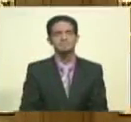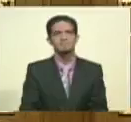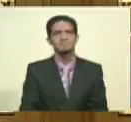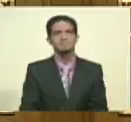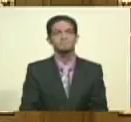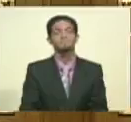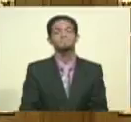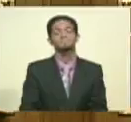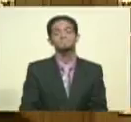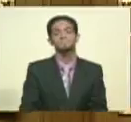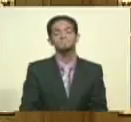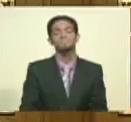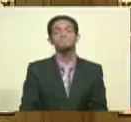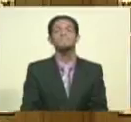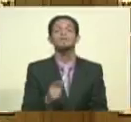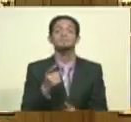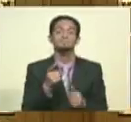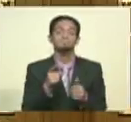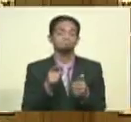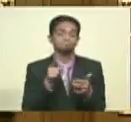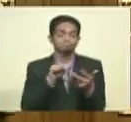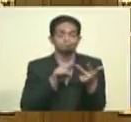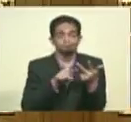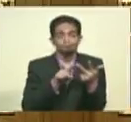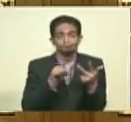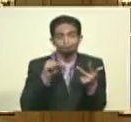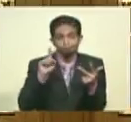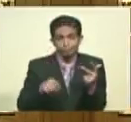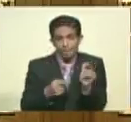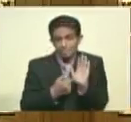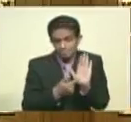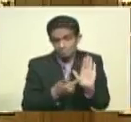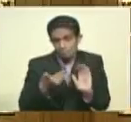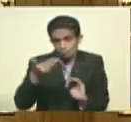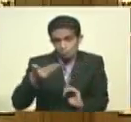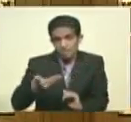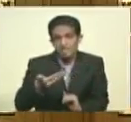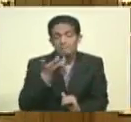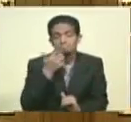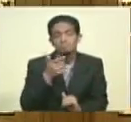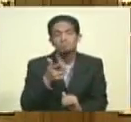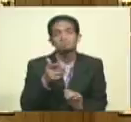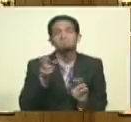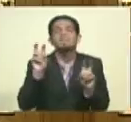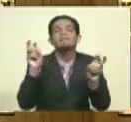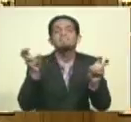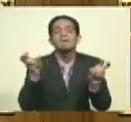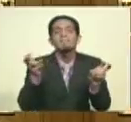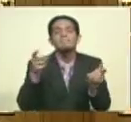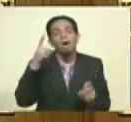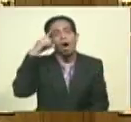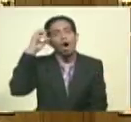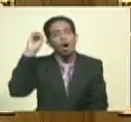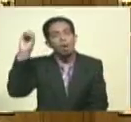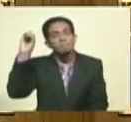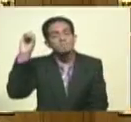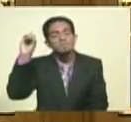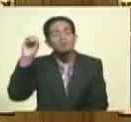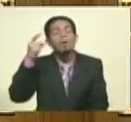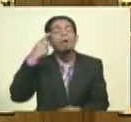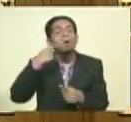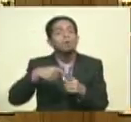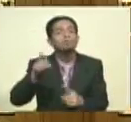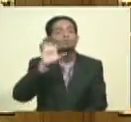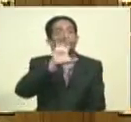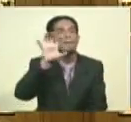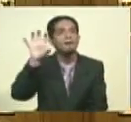Y hay que destacarlo porque es una de las matrices de opinión que siguen manejando, sobre todo en el exterior. Y